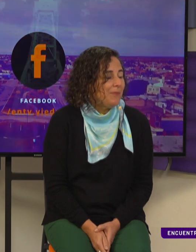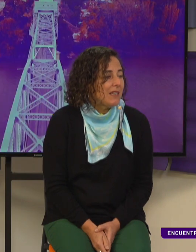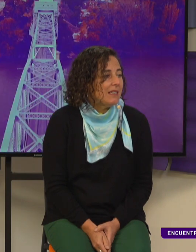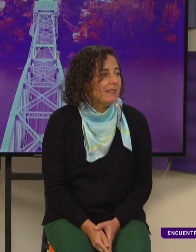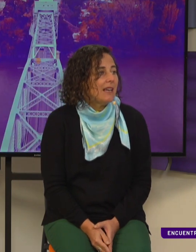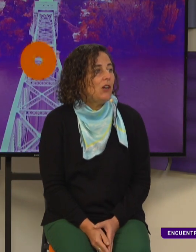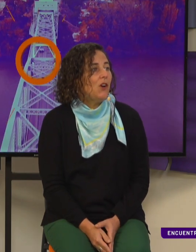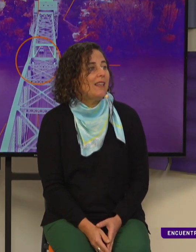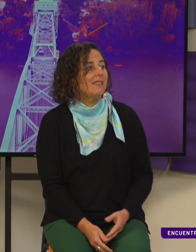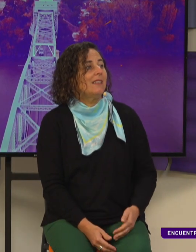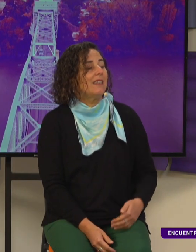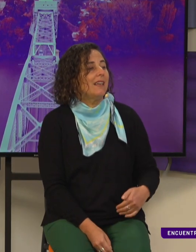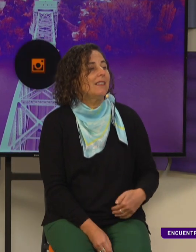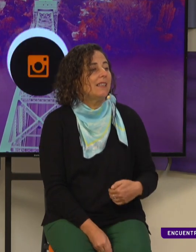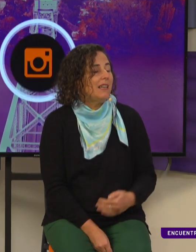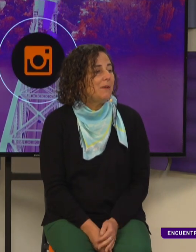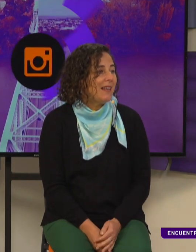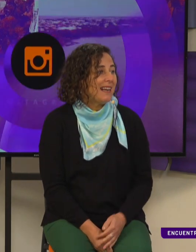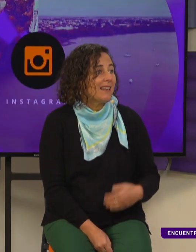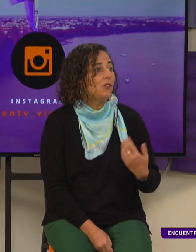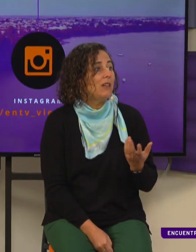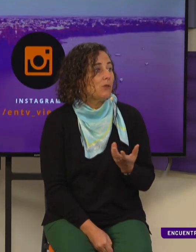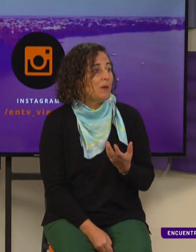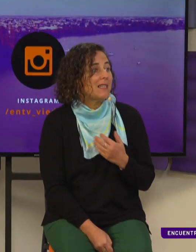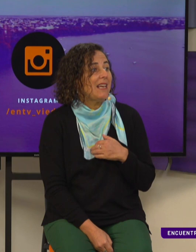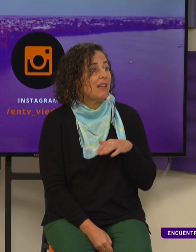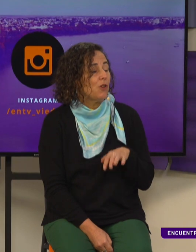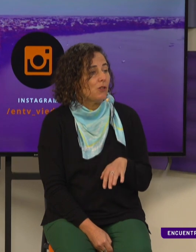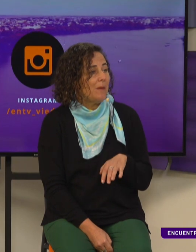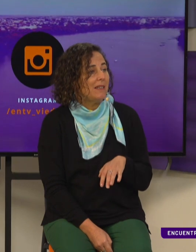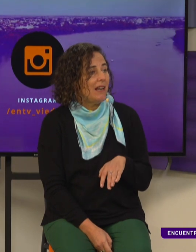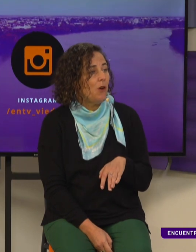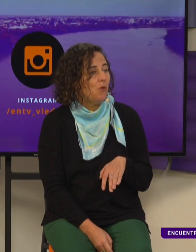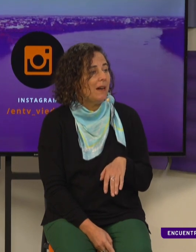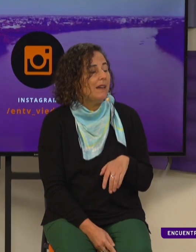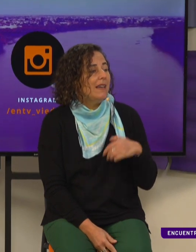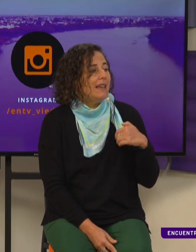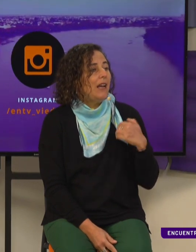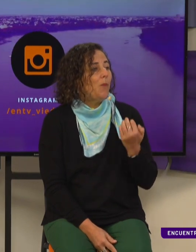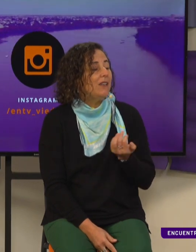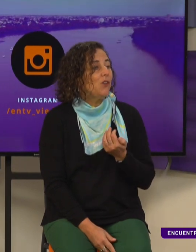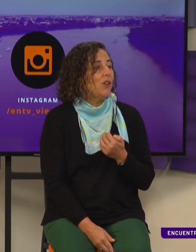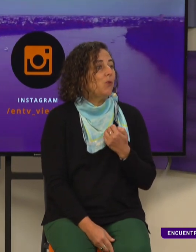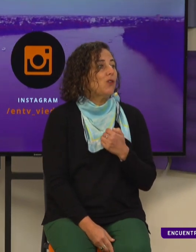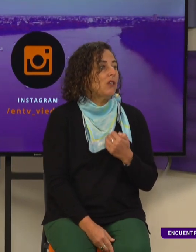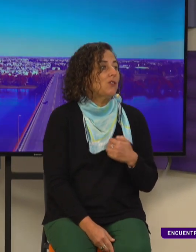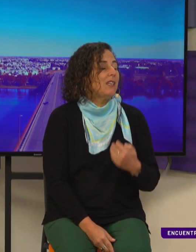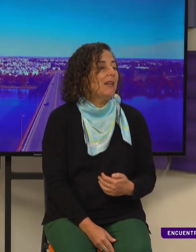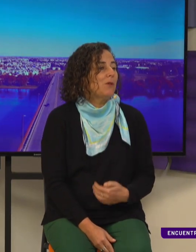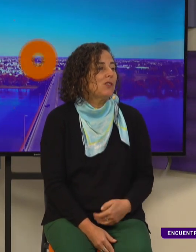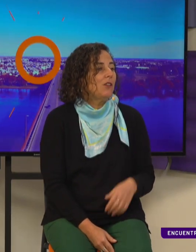eh salió a decir que se le iba a dar al resto de las universidades no solamente a la uba el aumento de un